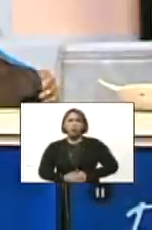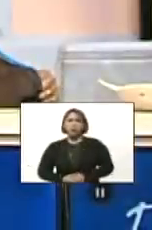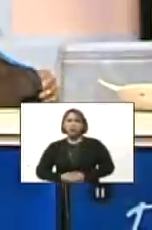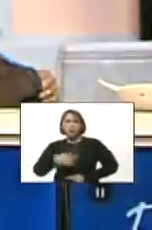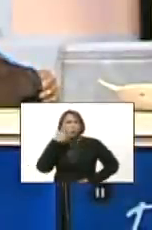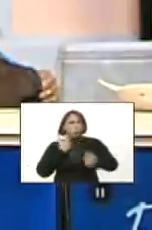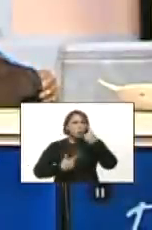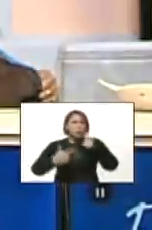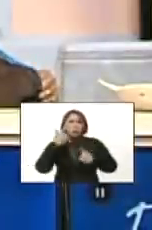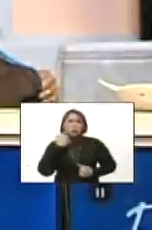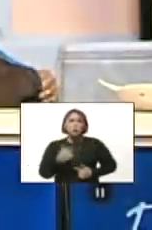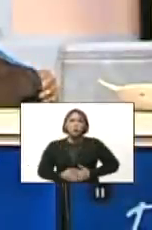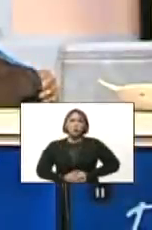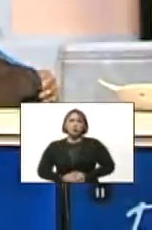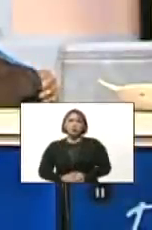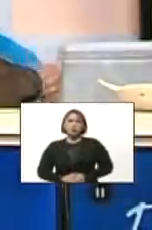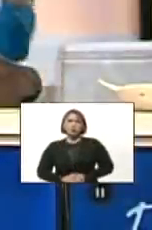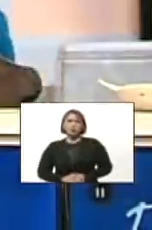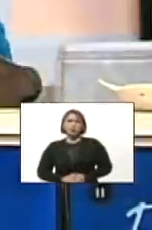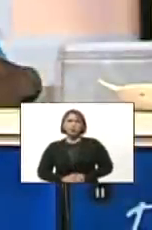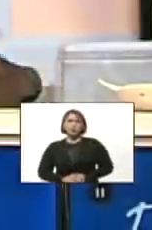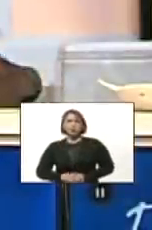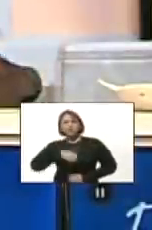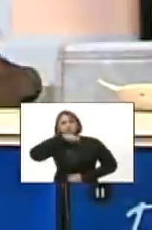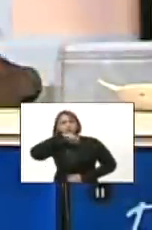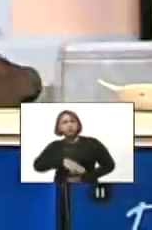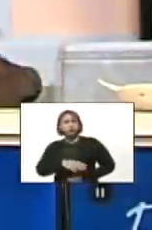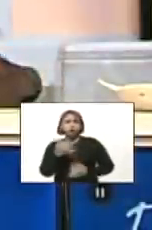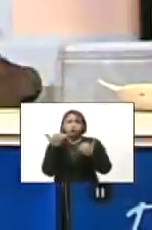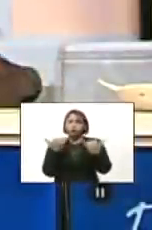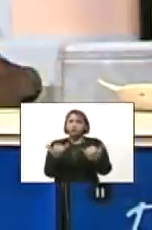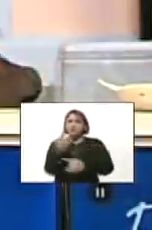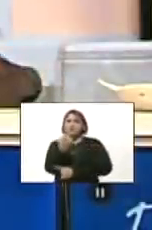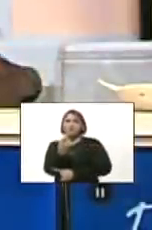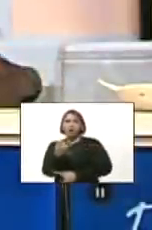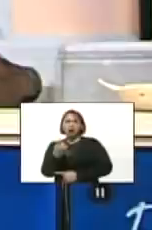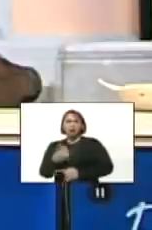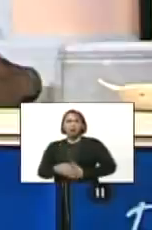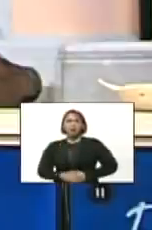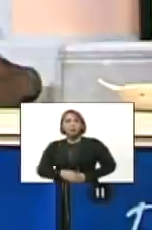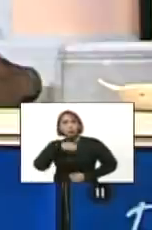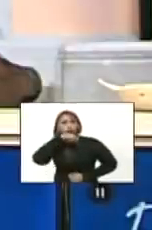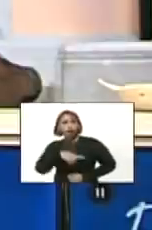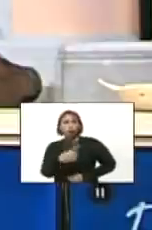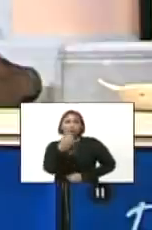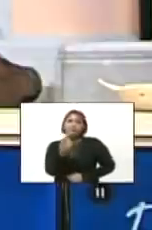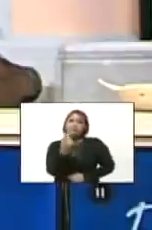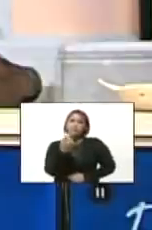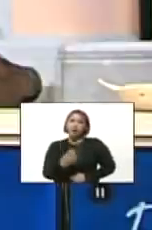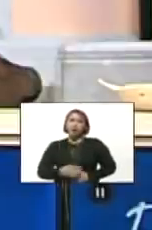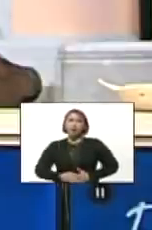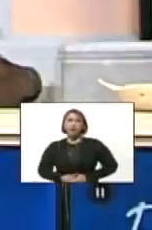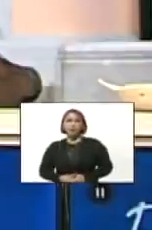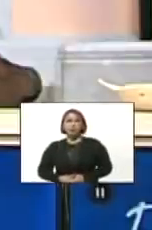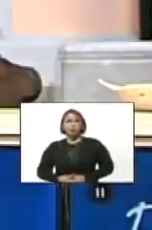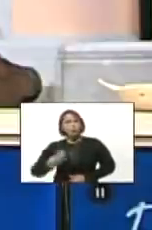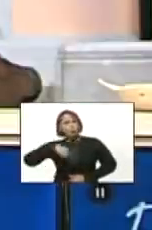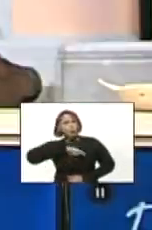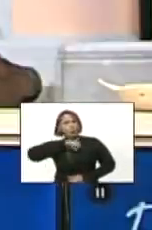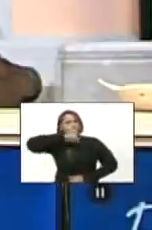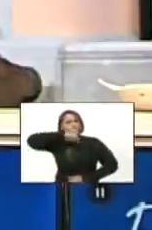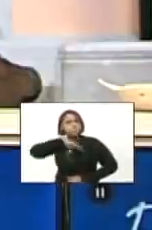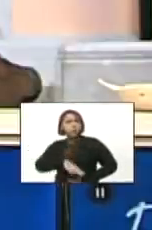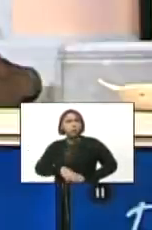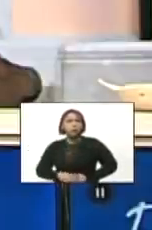llora a los cuatro vientos de la historia que está por venir. Porque la historia que está por venir será nuestra